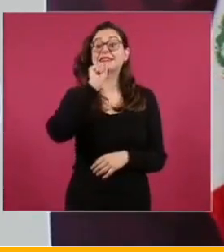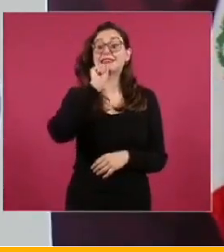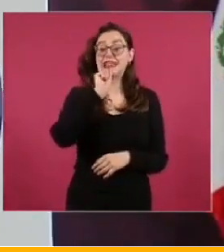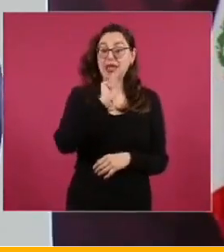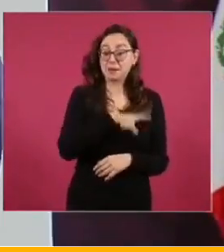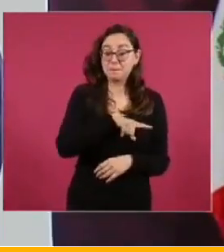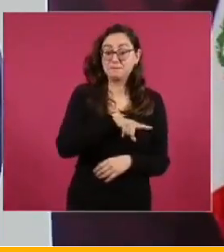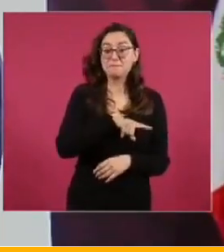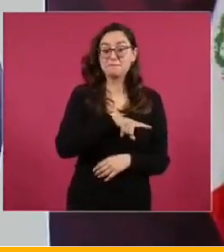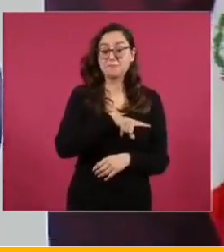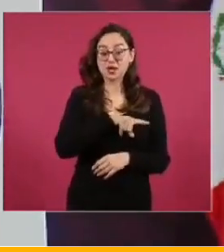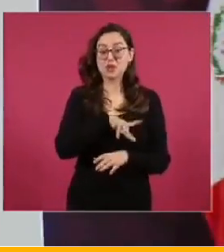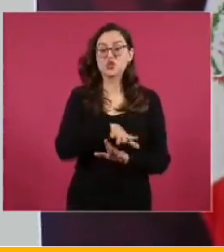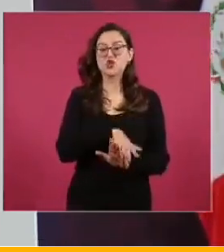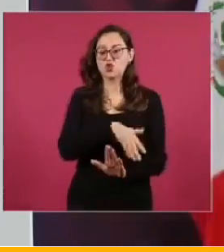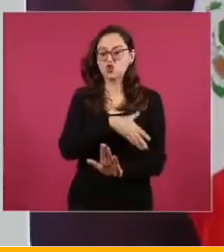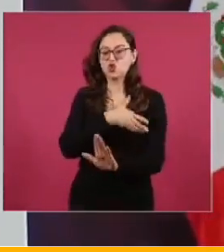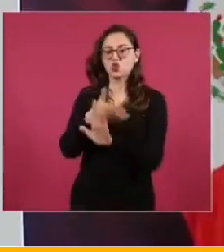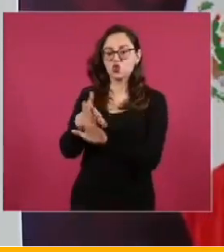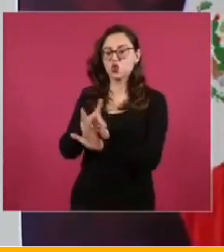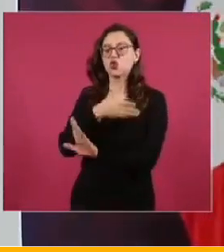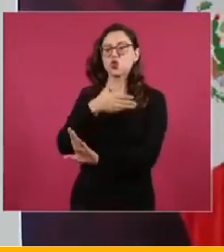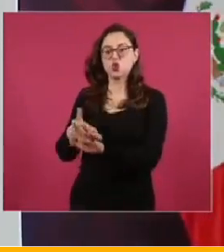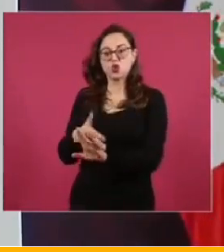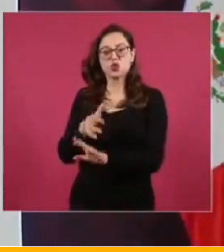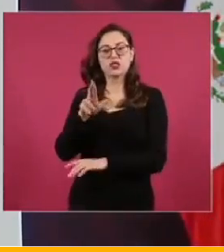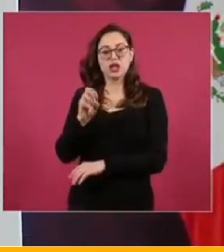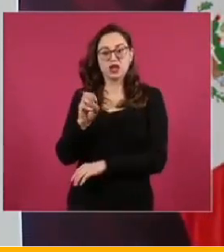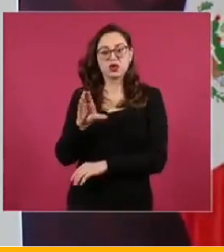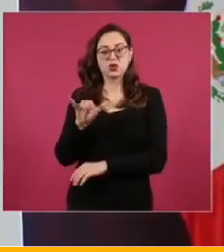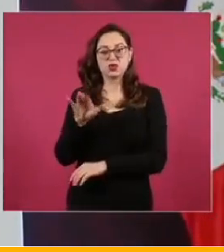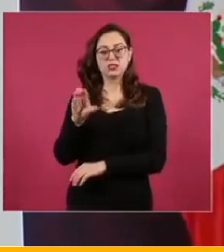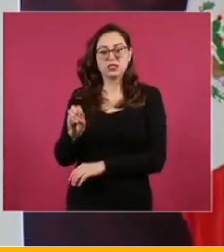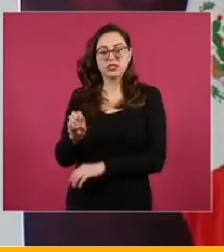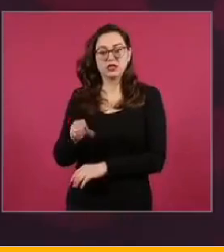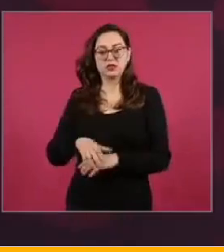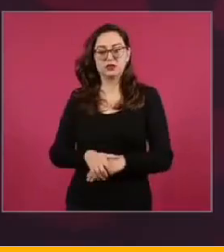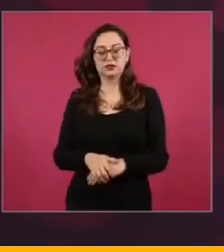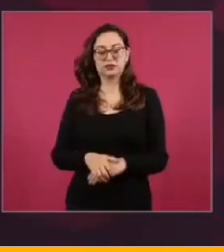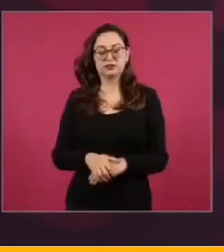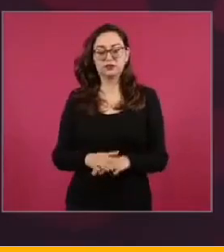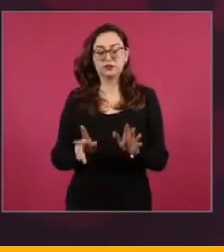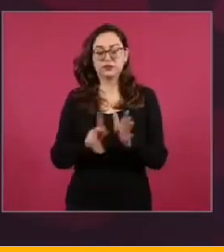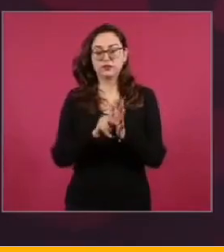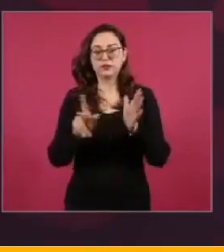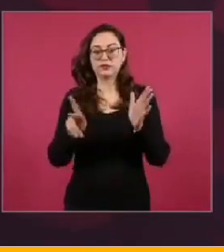participó también en la campaña en contra de Rocío Nale, y eran 8 columnas